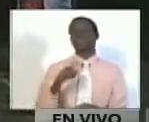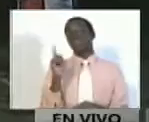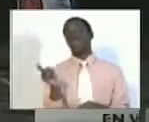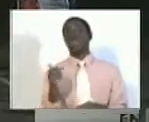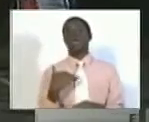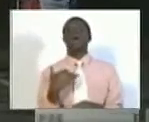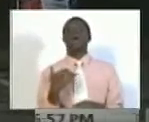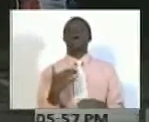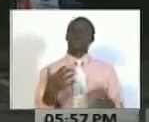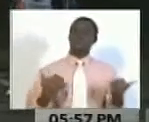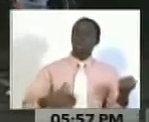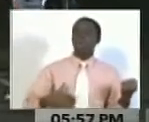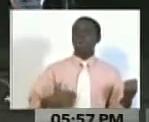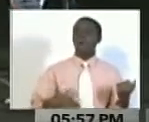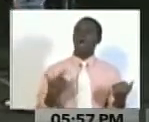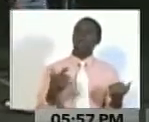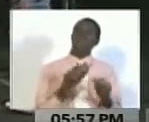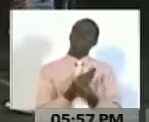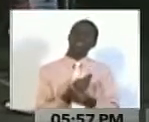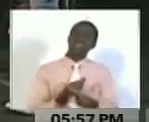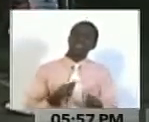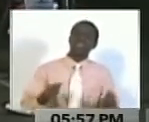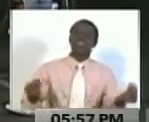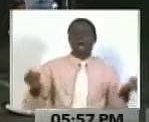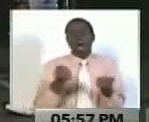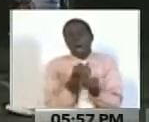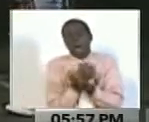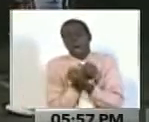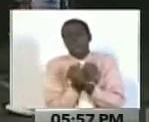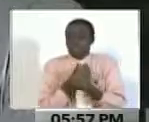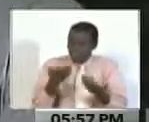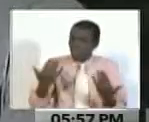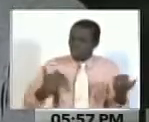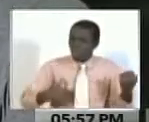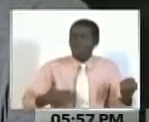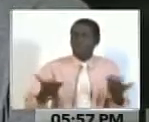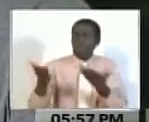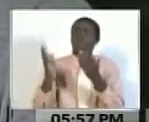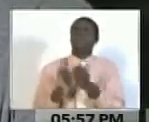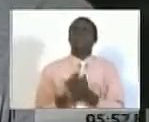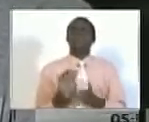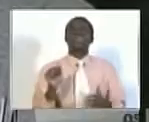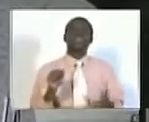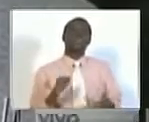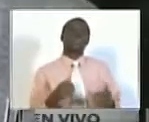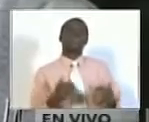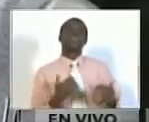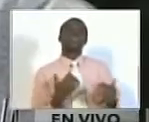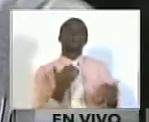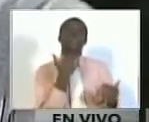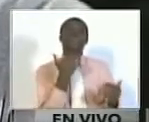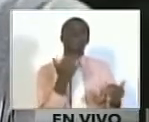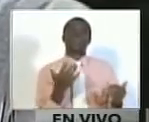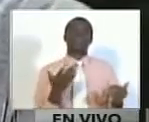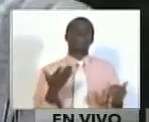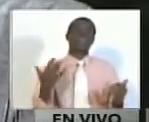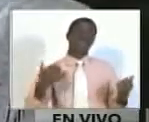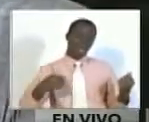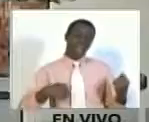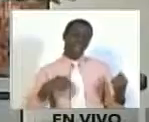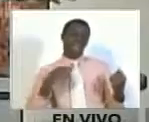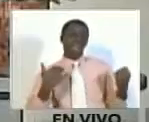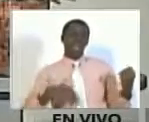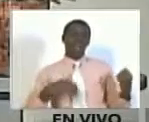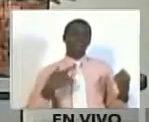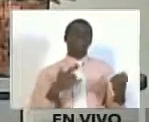Algo más romántico. Más acuado, la tabla del 9, que es difícil. La tabla del 8, que nadie se la aprende. La tabla es bastante romántica, pero hay otras ahí. A